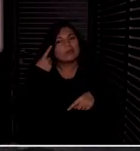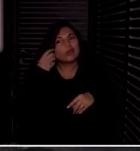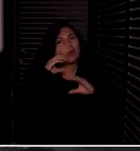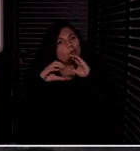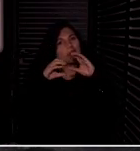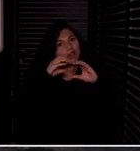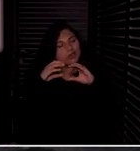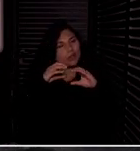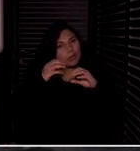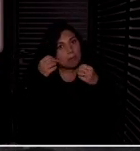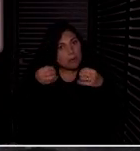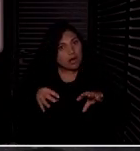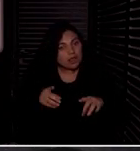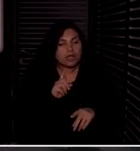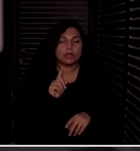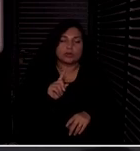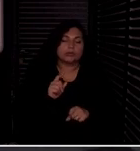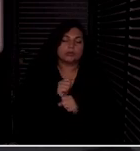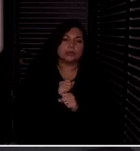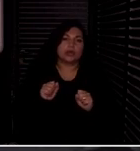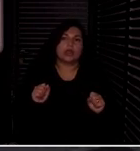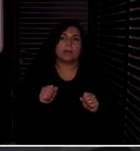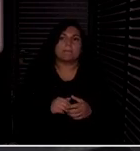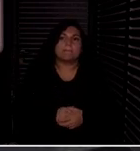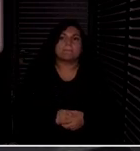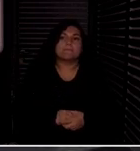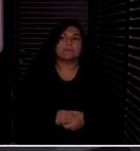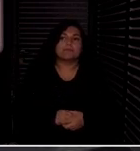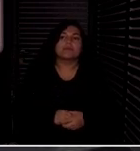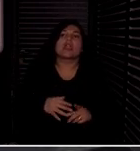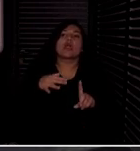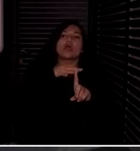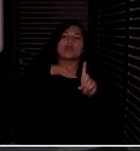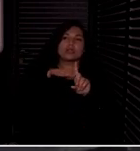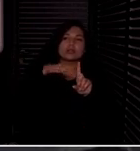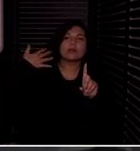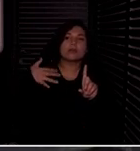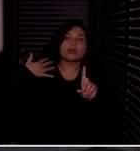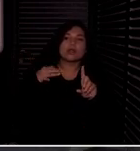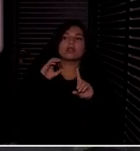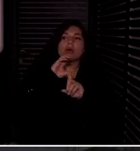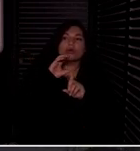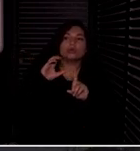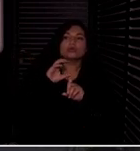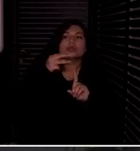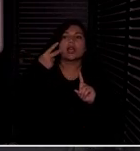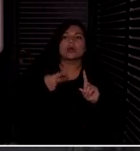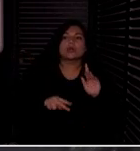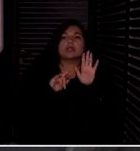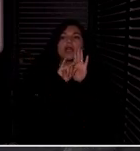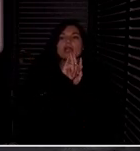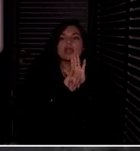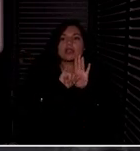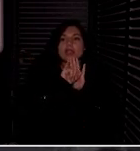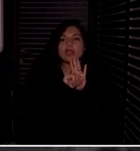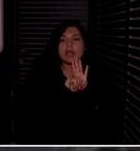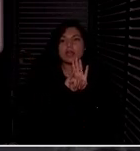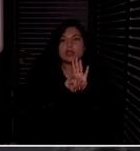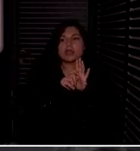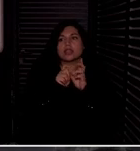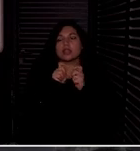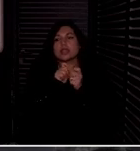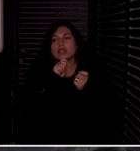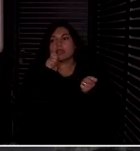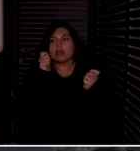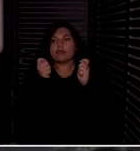la variable espacio-temporal, el contexto. Y el contexto es nuestra cultura, nuestra identidad, nuestras raíces y nuestra posibilidad de transformar la vida